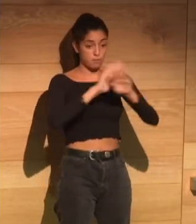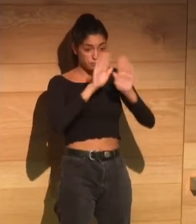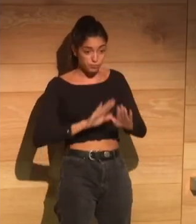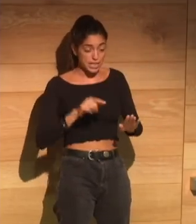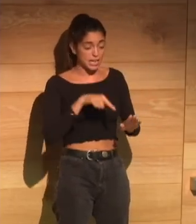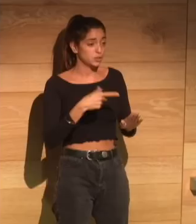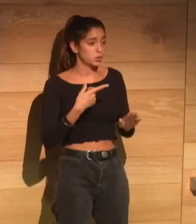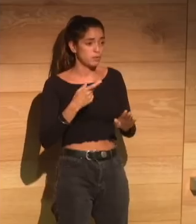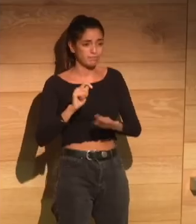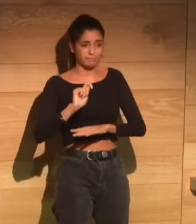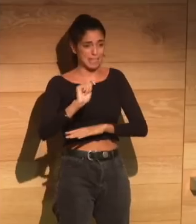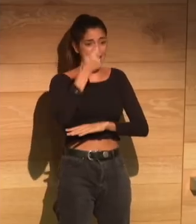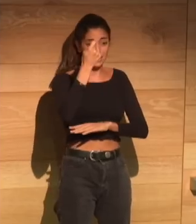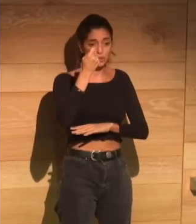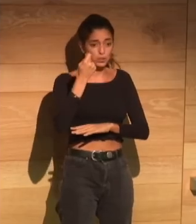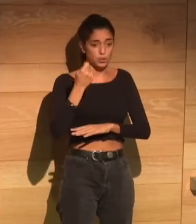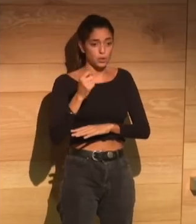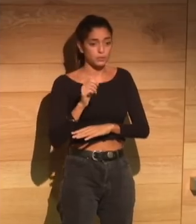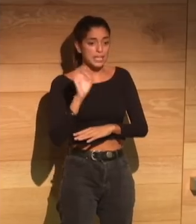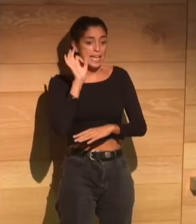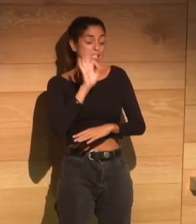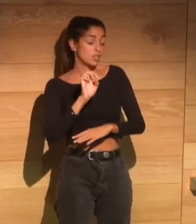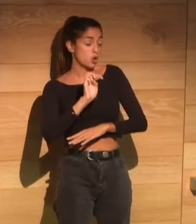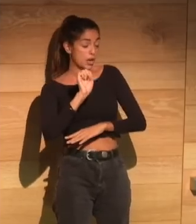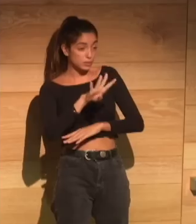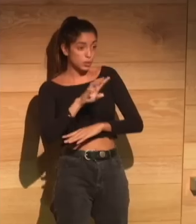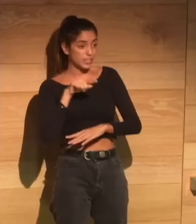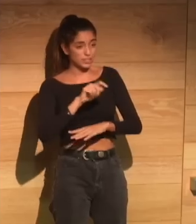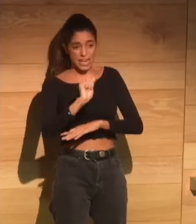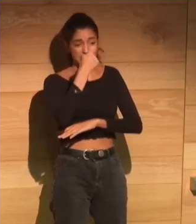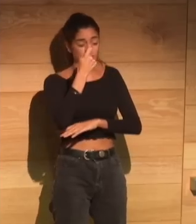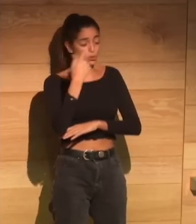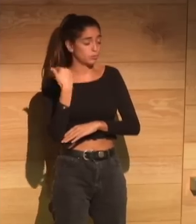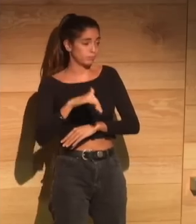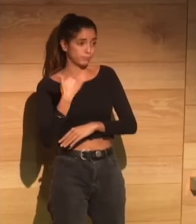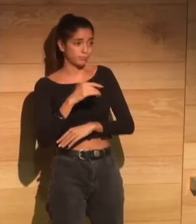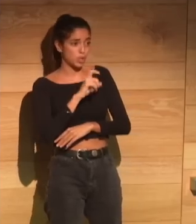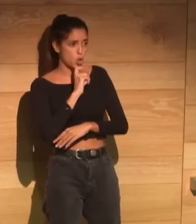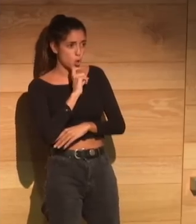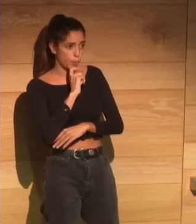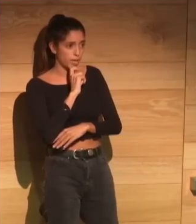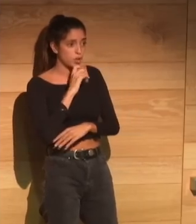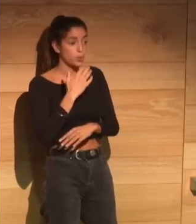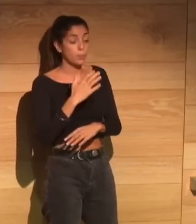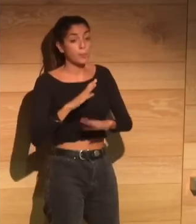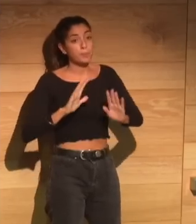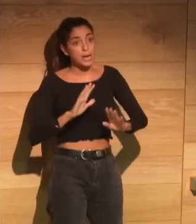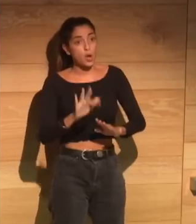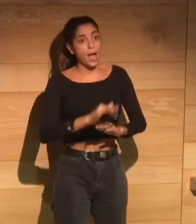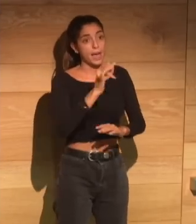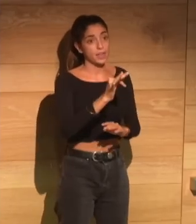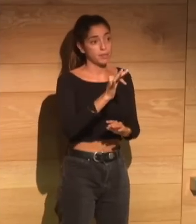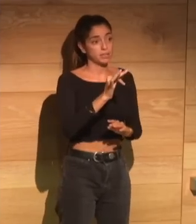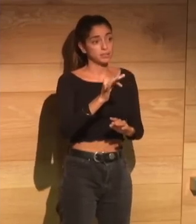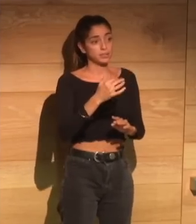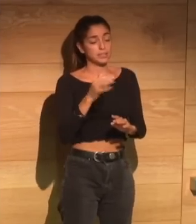mérito alucinante. O sea, tú levantarte por la mañana y llegar vivo a acostarte, eso ya era bastante complicado. Pero si encima llegamos a los siglos